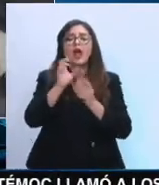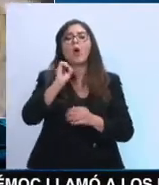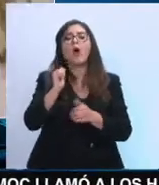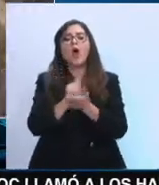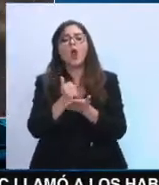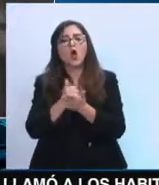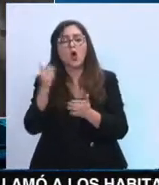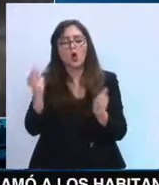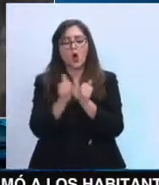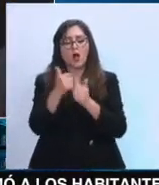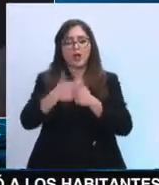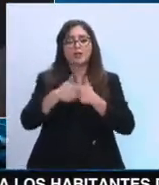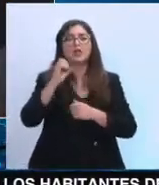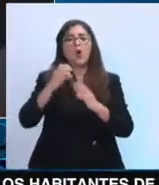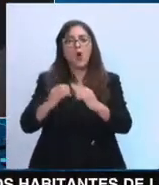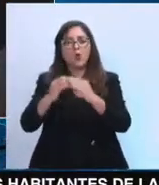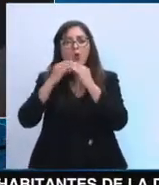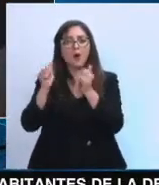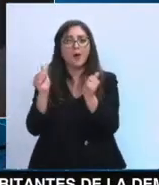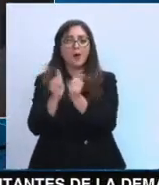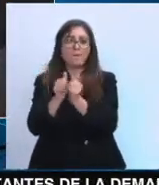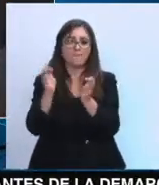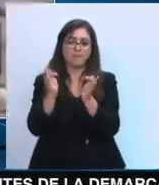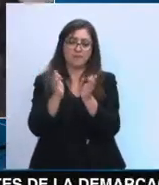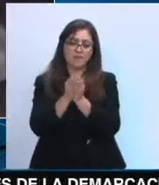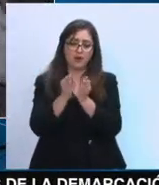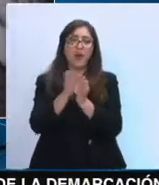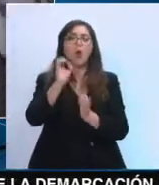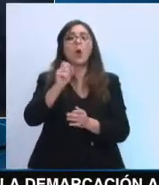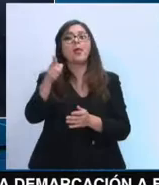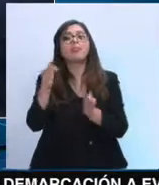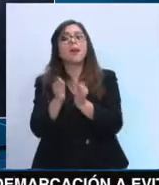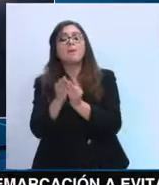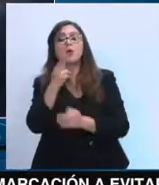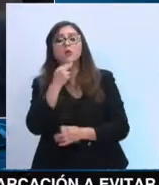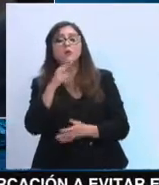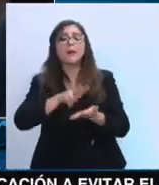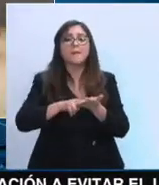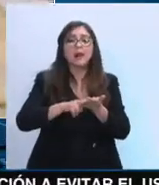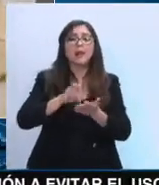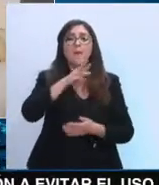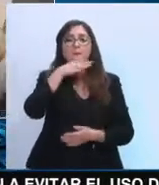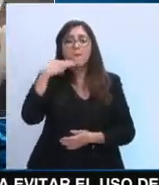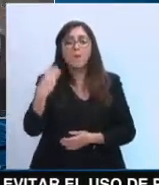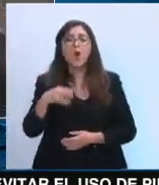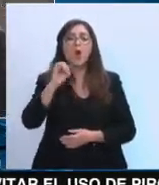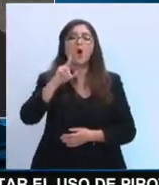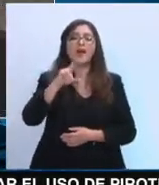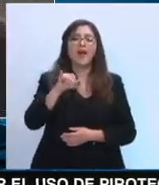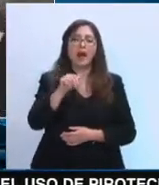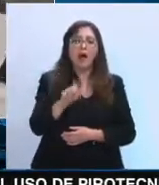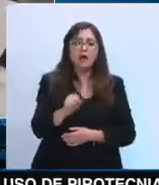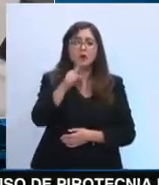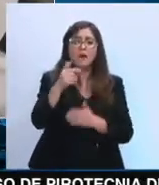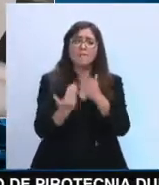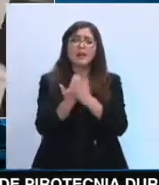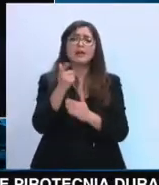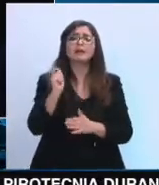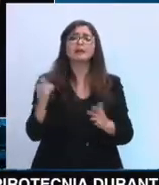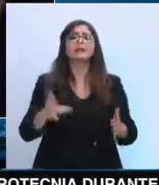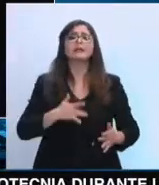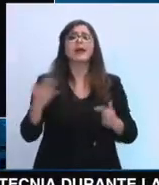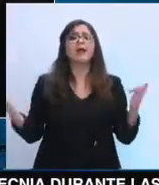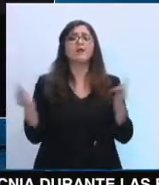leche, una guajolota o simplemente un tamal de dulce, verde, mole o de rajas en una mañana friolenta de